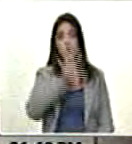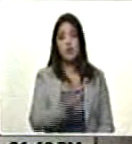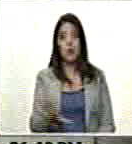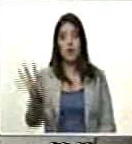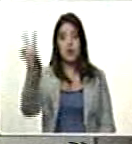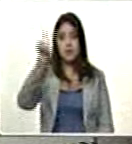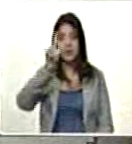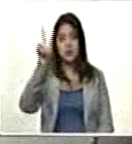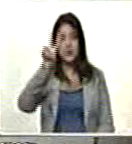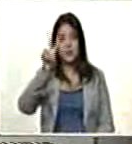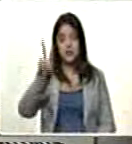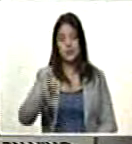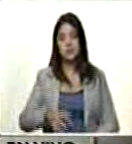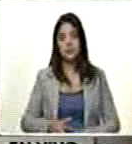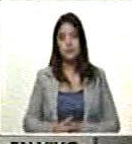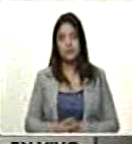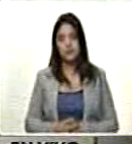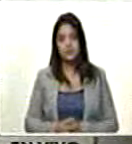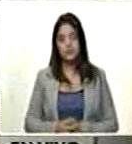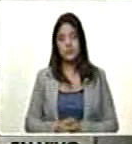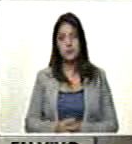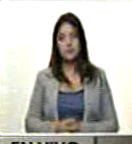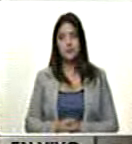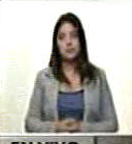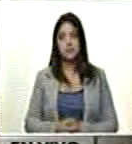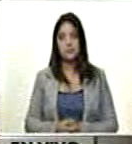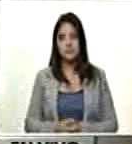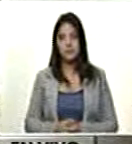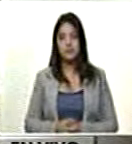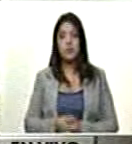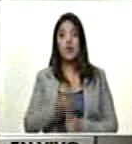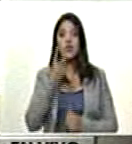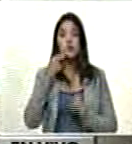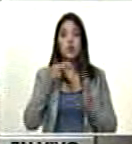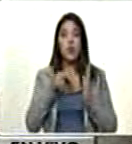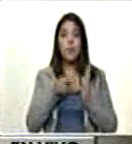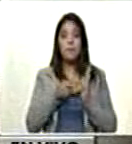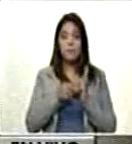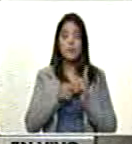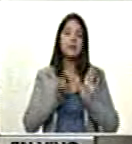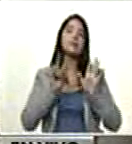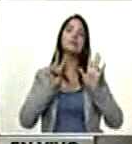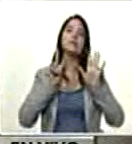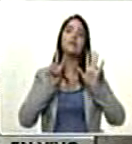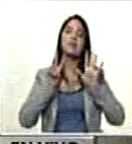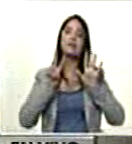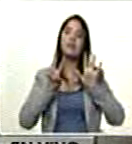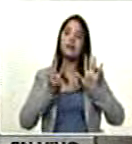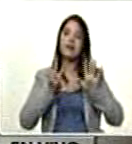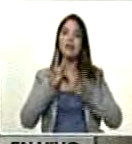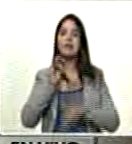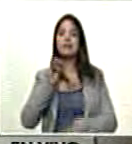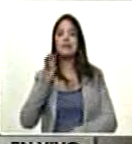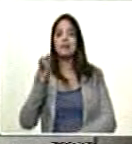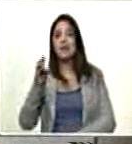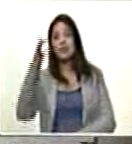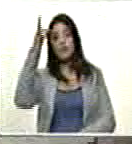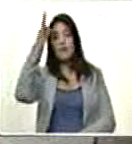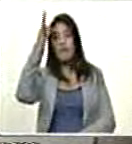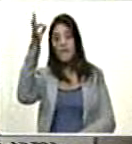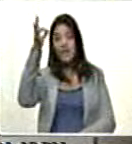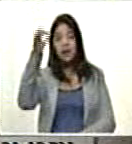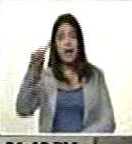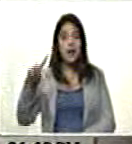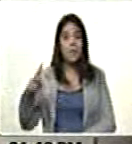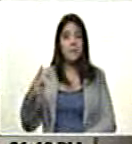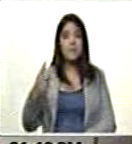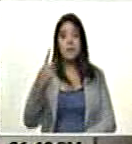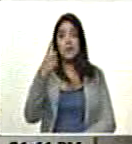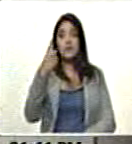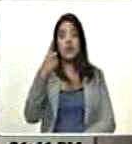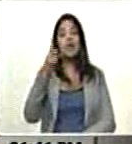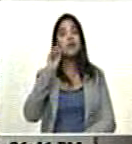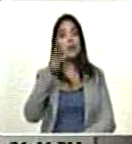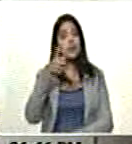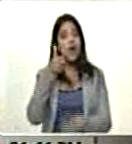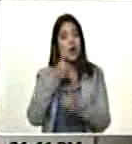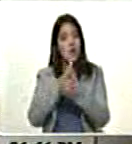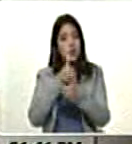nacional. De ellos, 2.700 son fiscales principales y